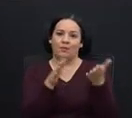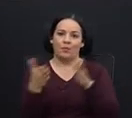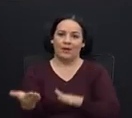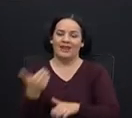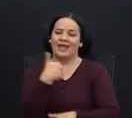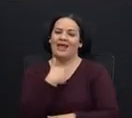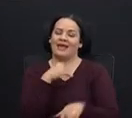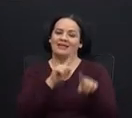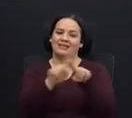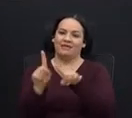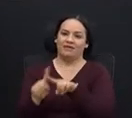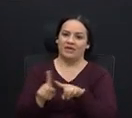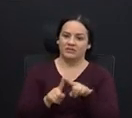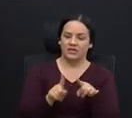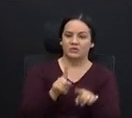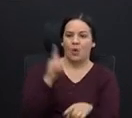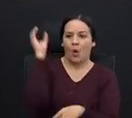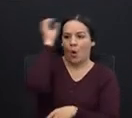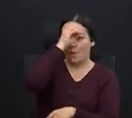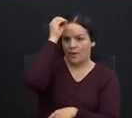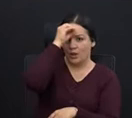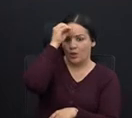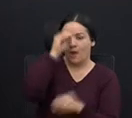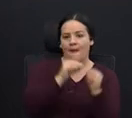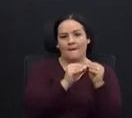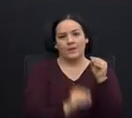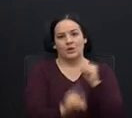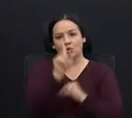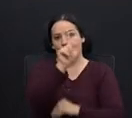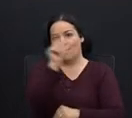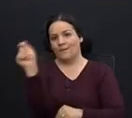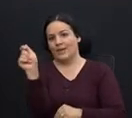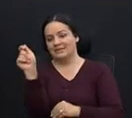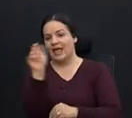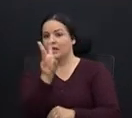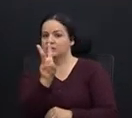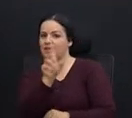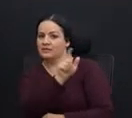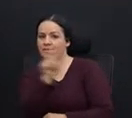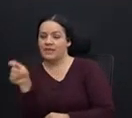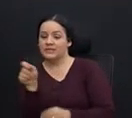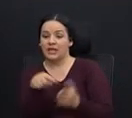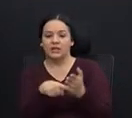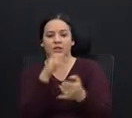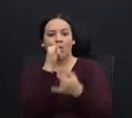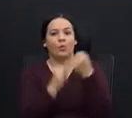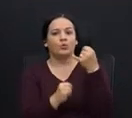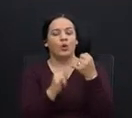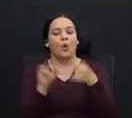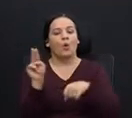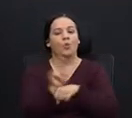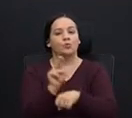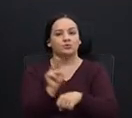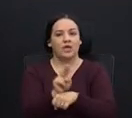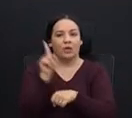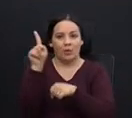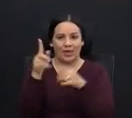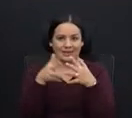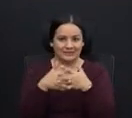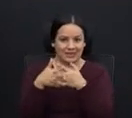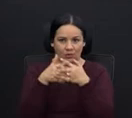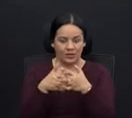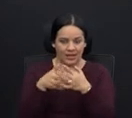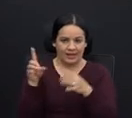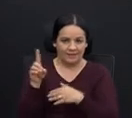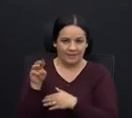opiniones, desde menos de un mes hasta 6 meses. Este último es un criterio utilizado por Medicare en los Estados Unidos